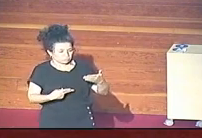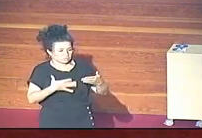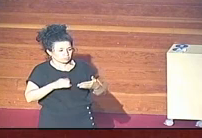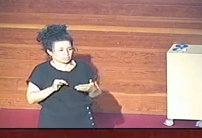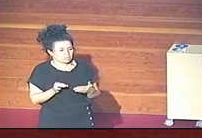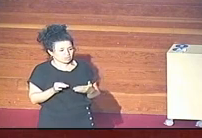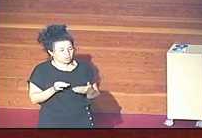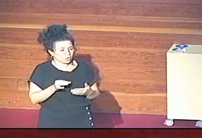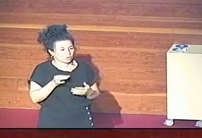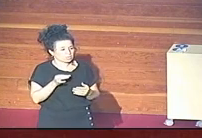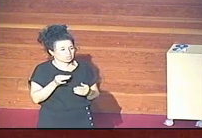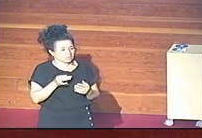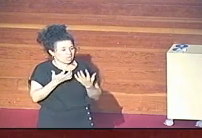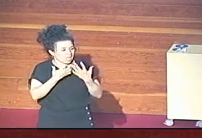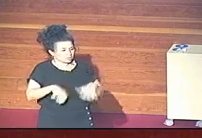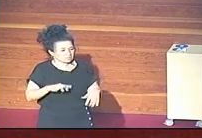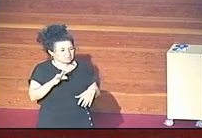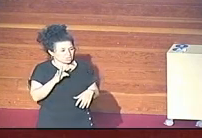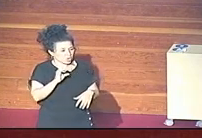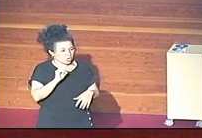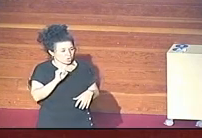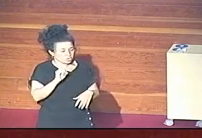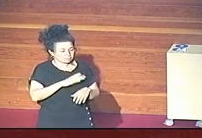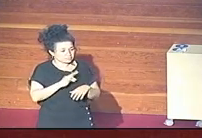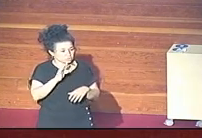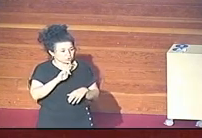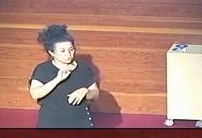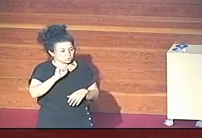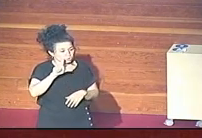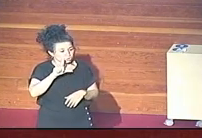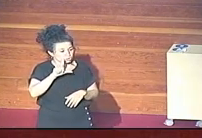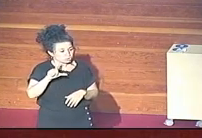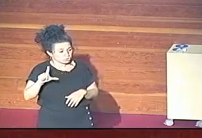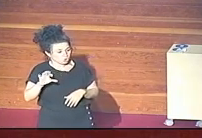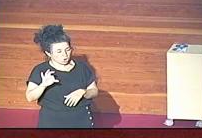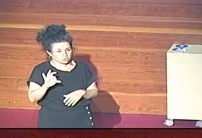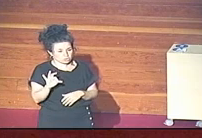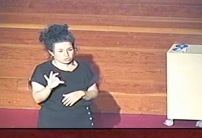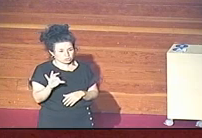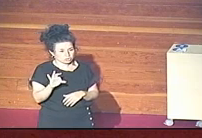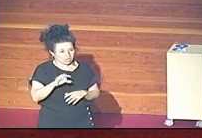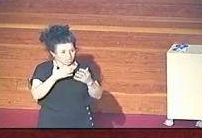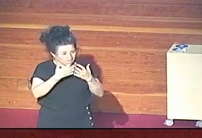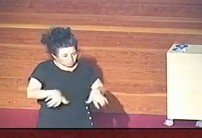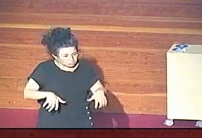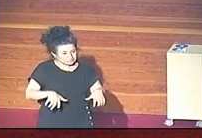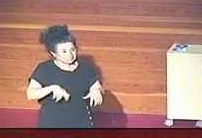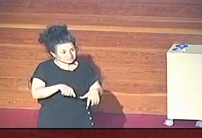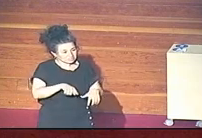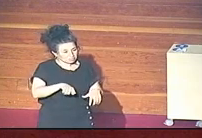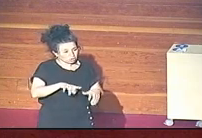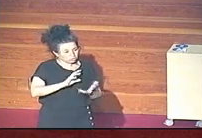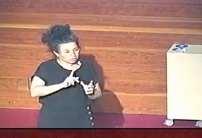bueno pues son automáticos y son y difusores de óvulos y